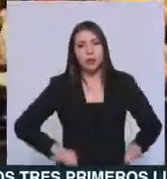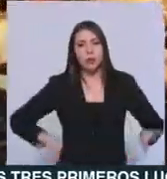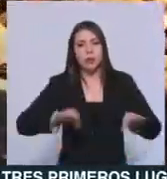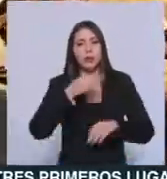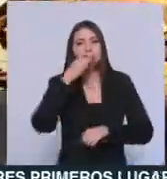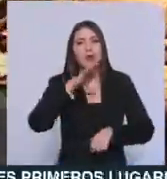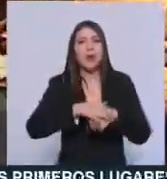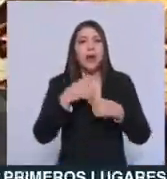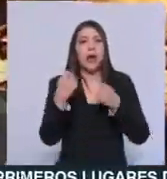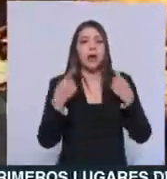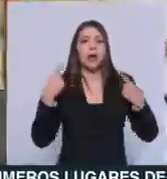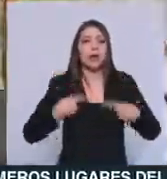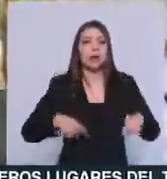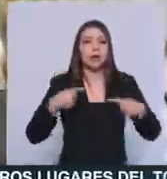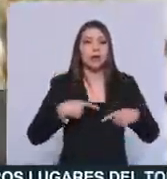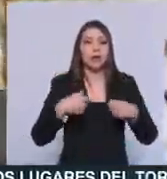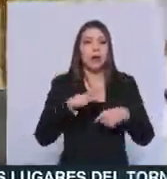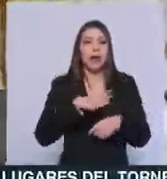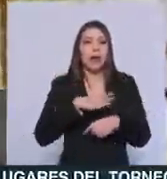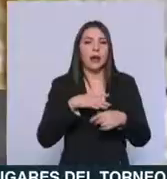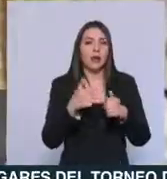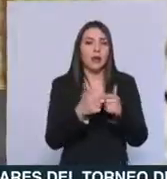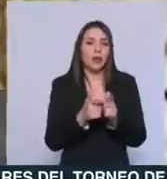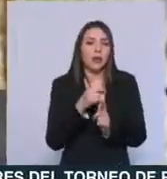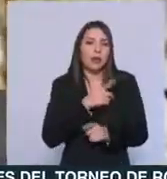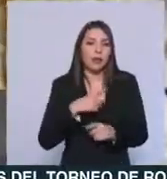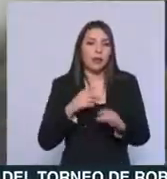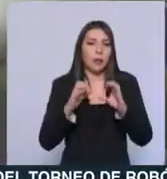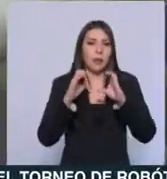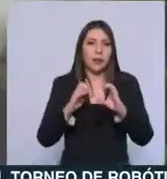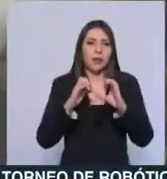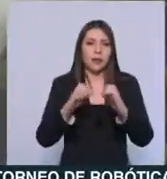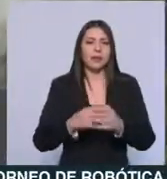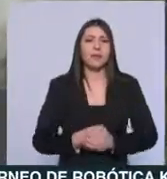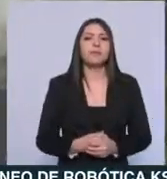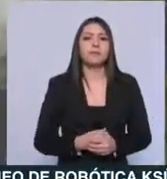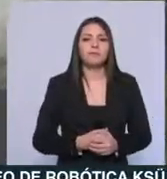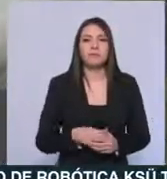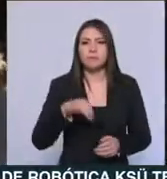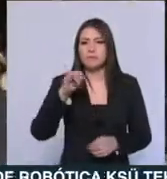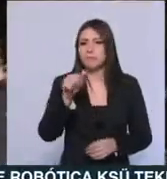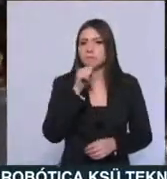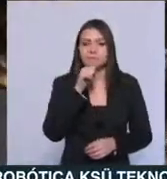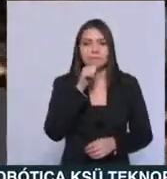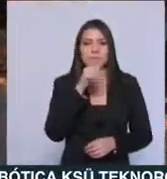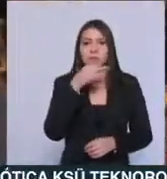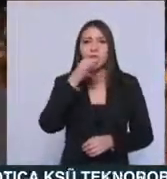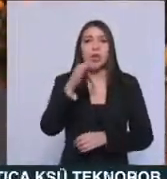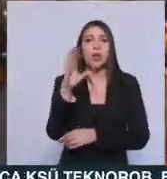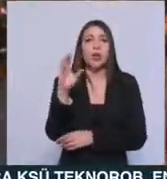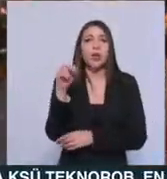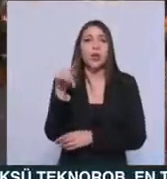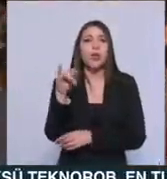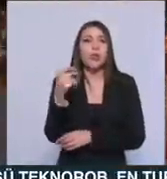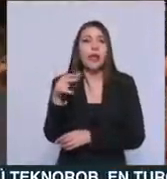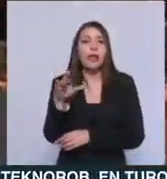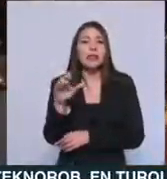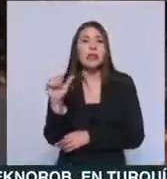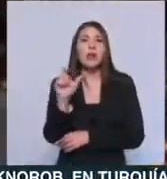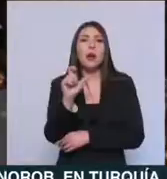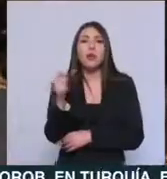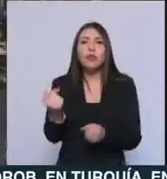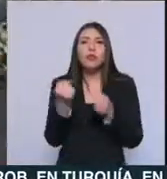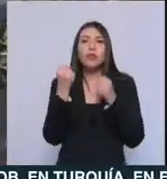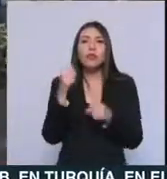secretaria. Exactamente. Primero, no hemos llegado a la contingencia ambiental porque la contingencia ambiental se activa cuando nosotros tenemos